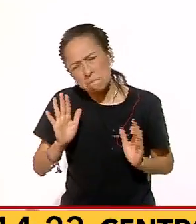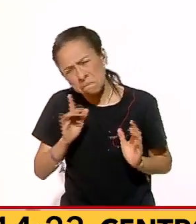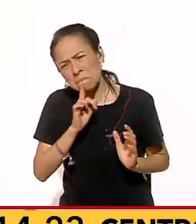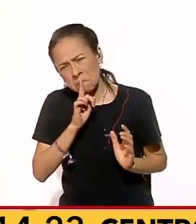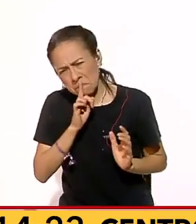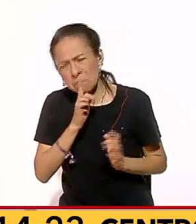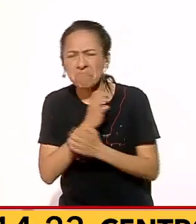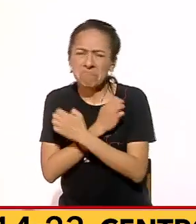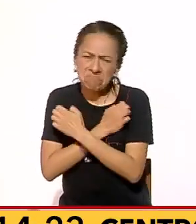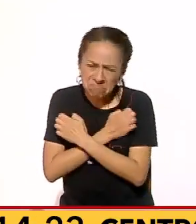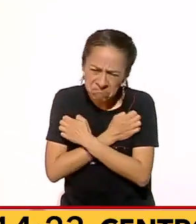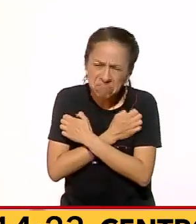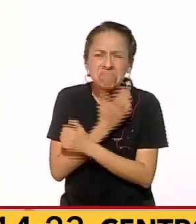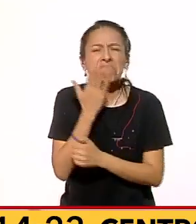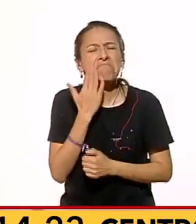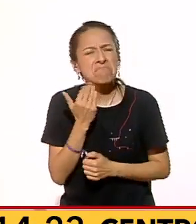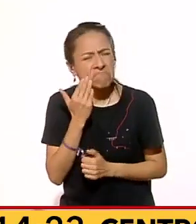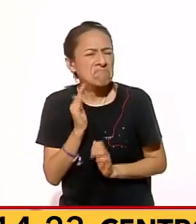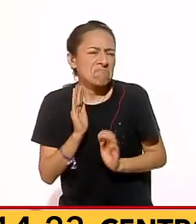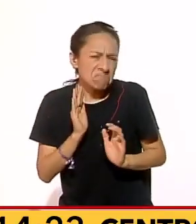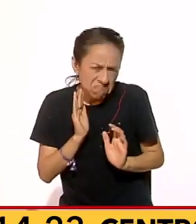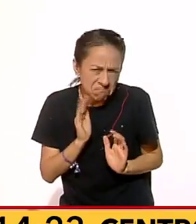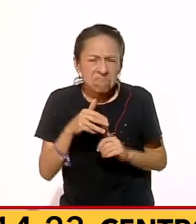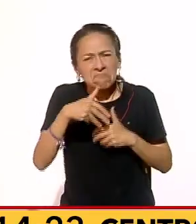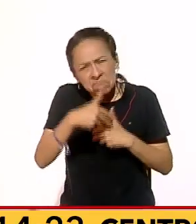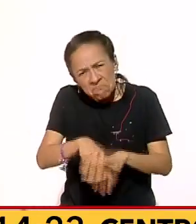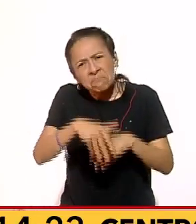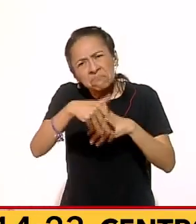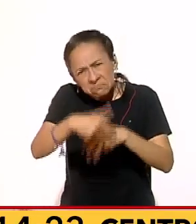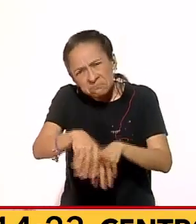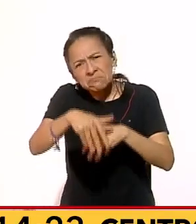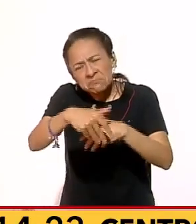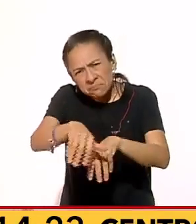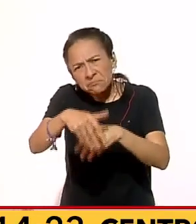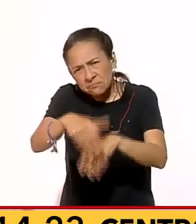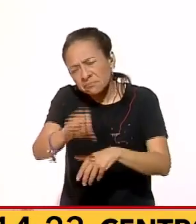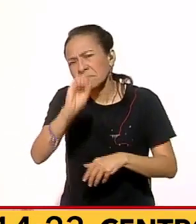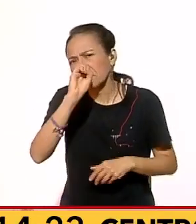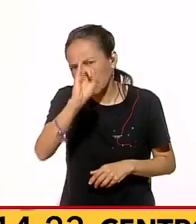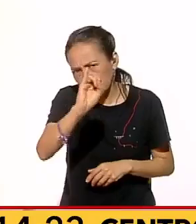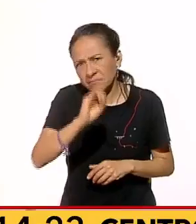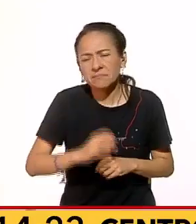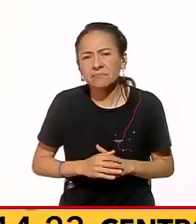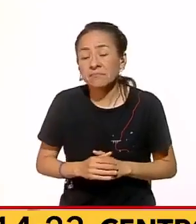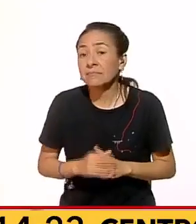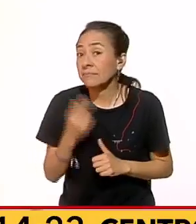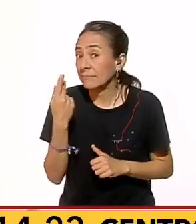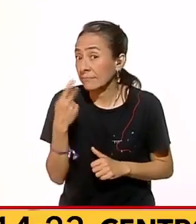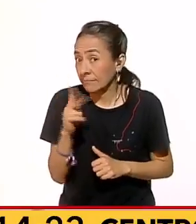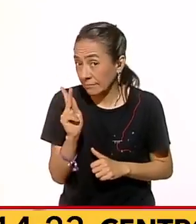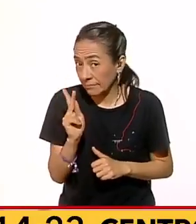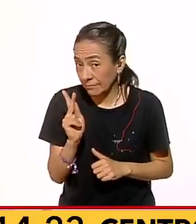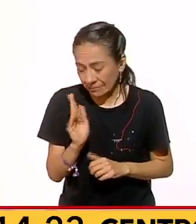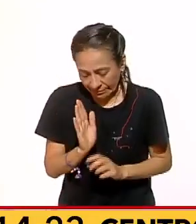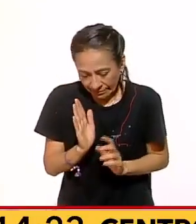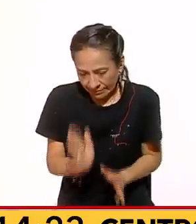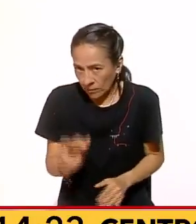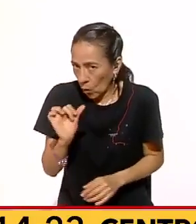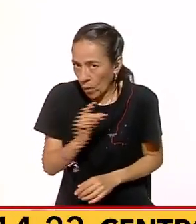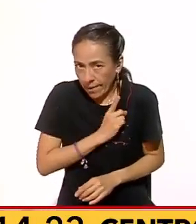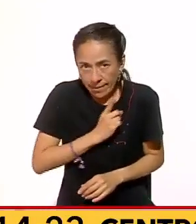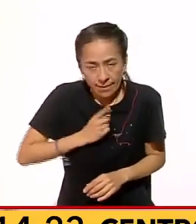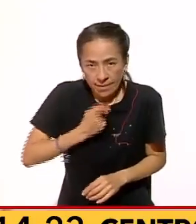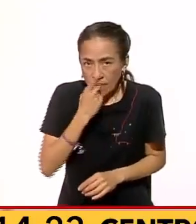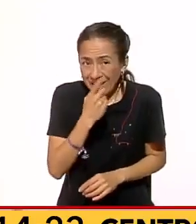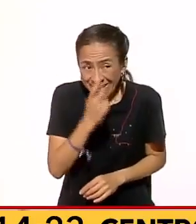manera adecuada dentro de los límites de este fenómeno. Pero desde ahora hay que decir que el discurso de